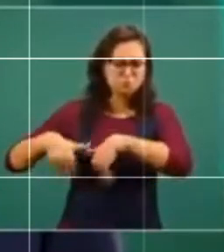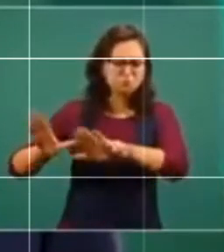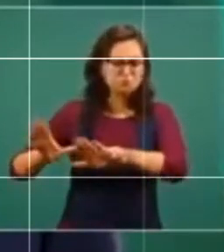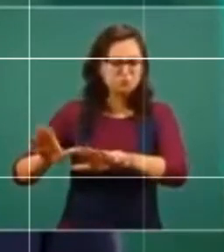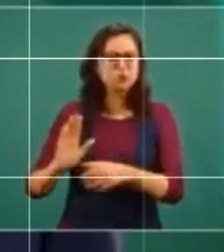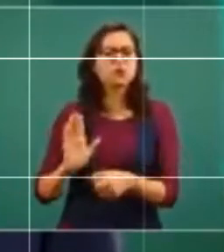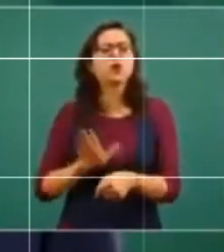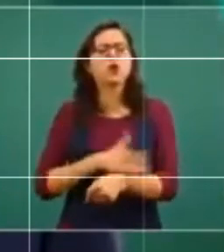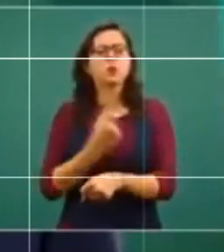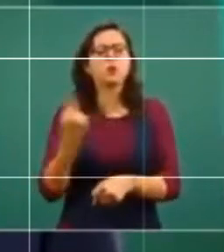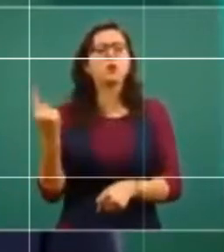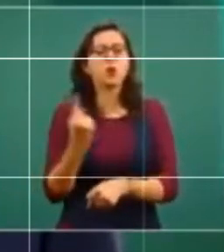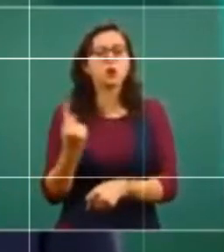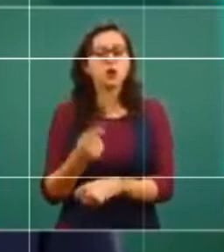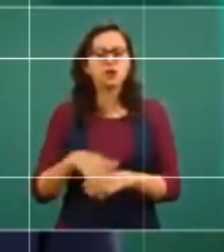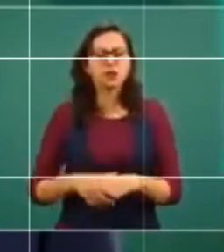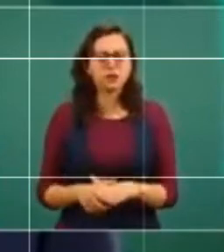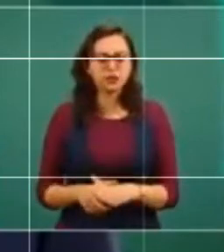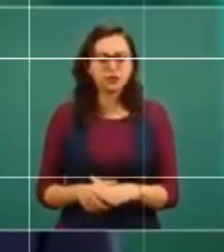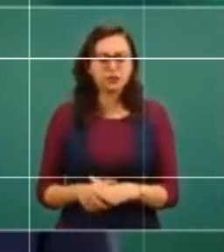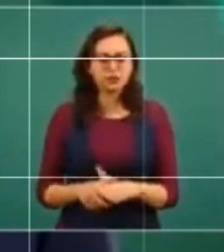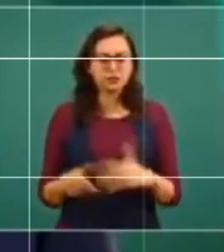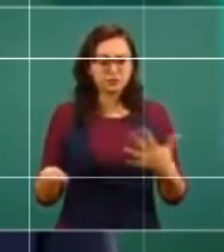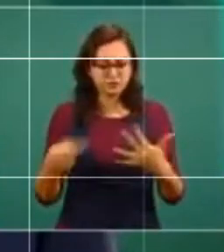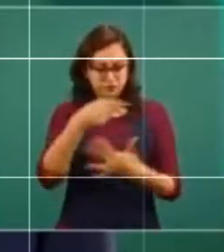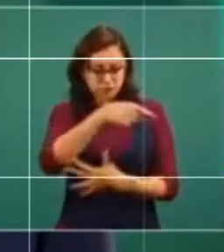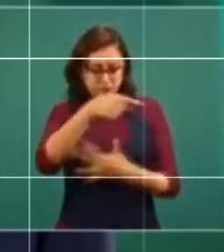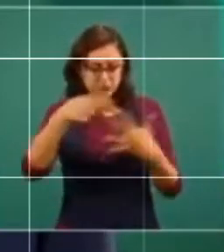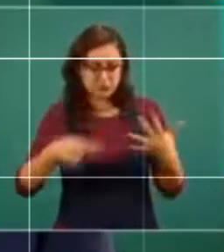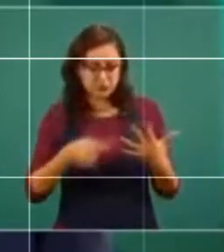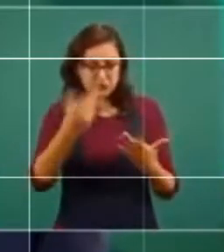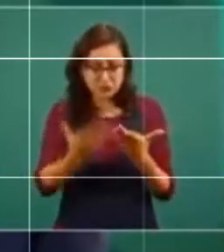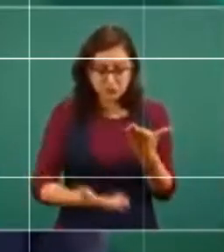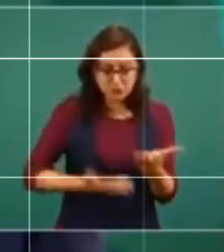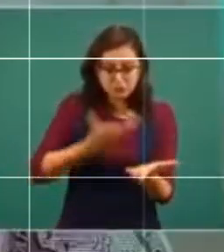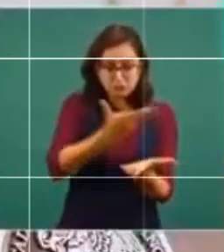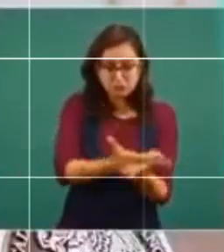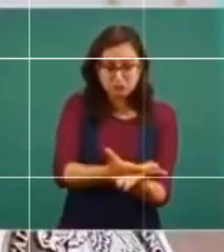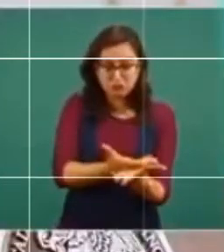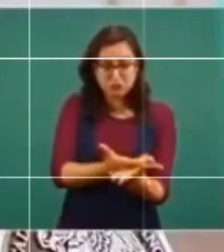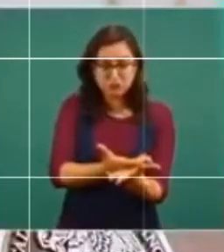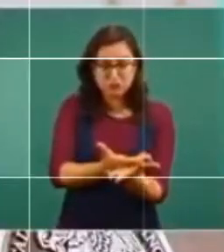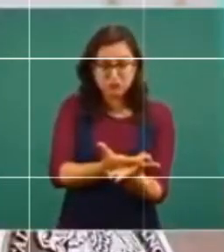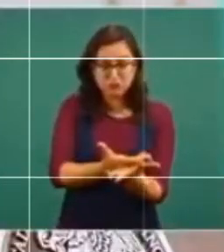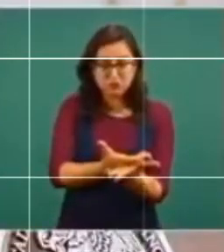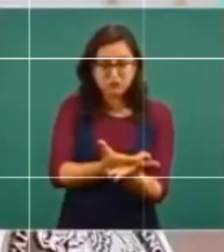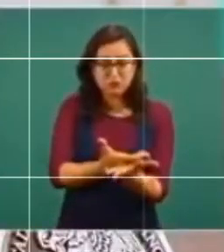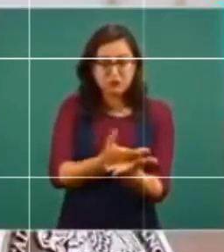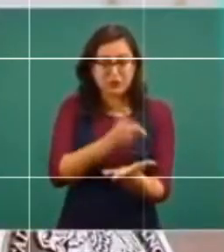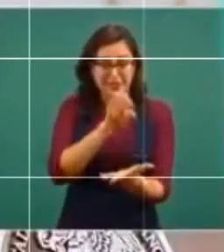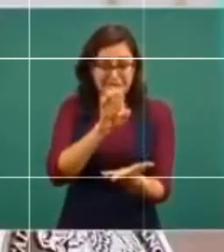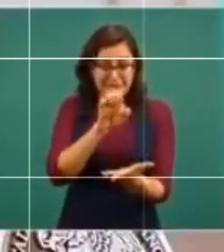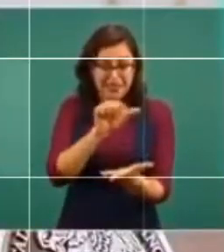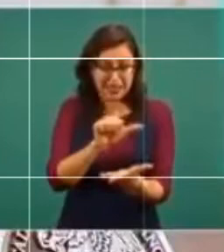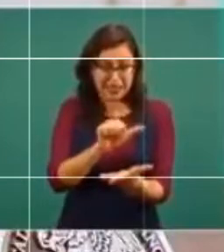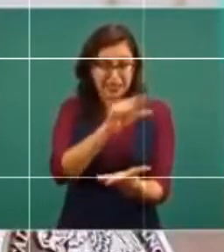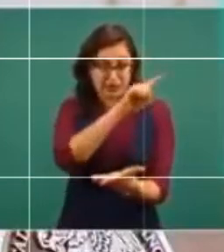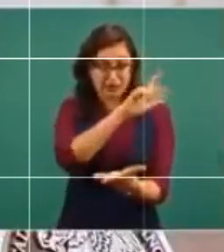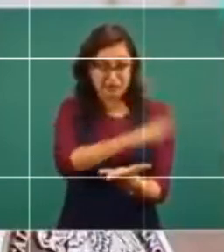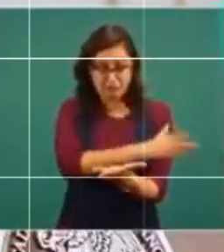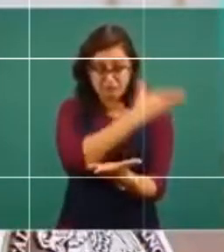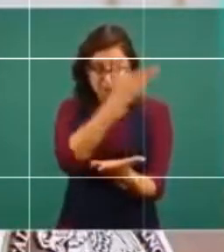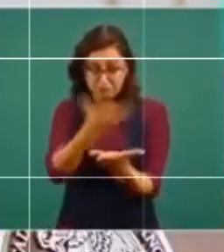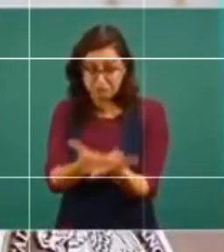de que los elementos de prueba presentados por el gobierno de Estados Unidos, en este caso por la